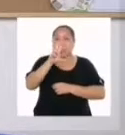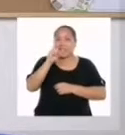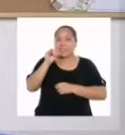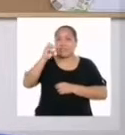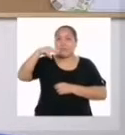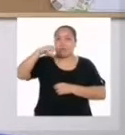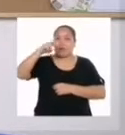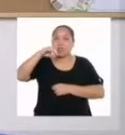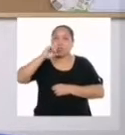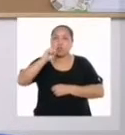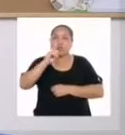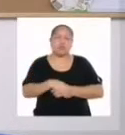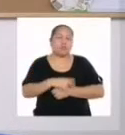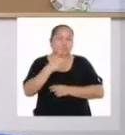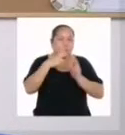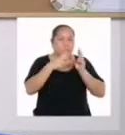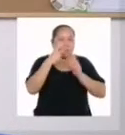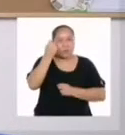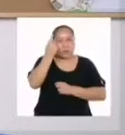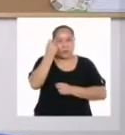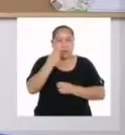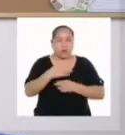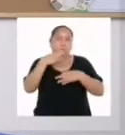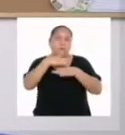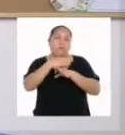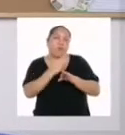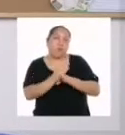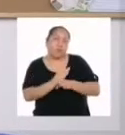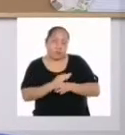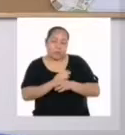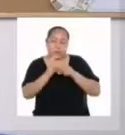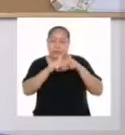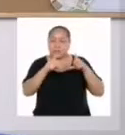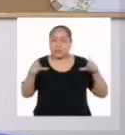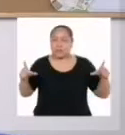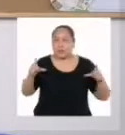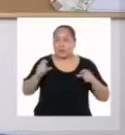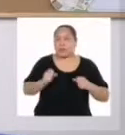la comprensión sobre las formas y relaciones geométricas